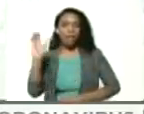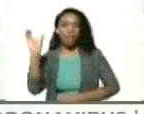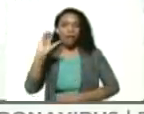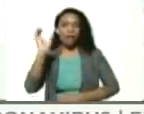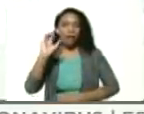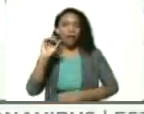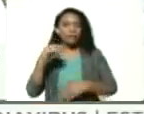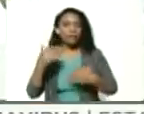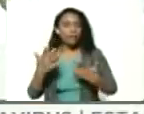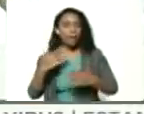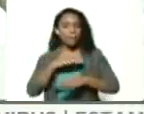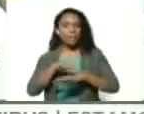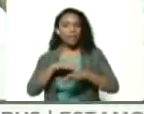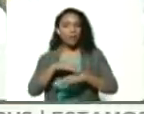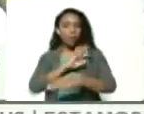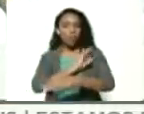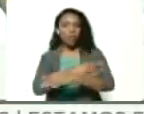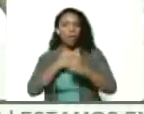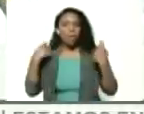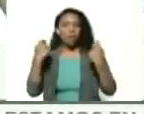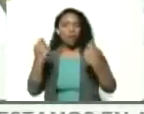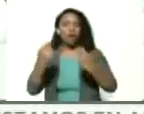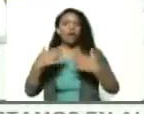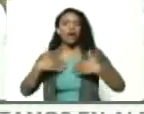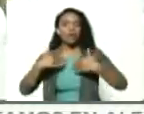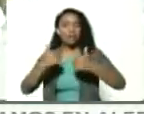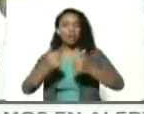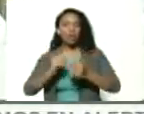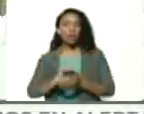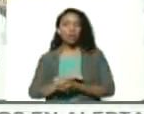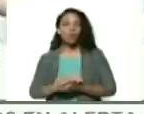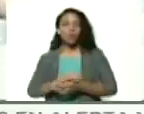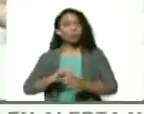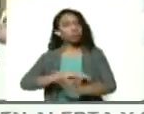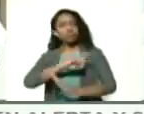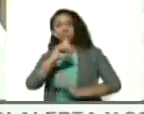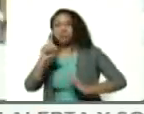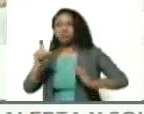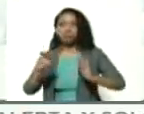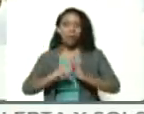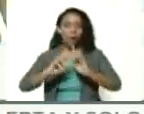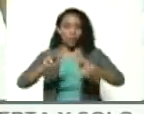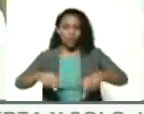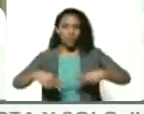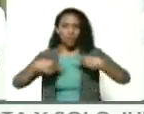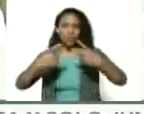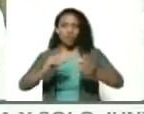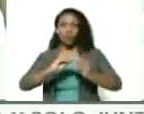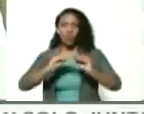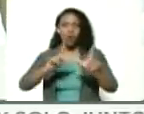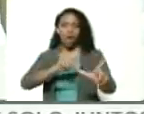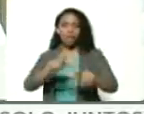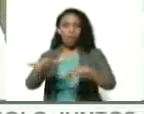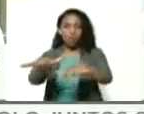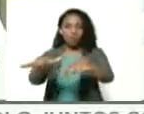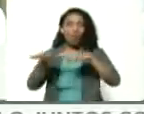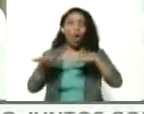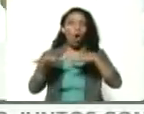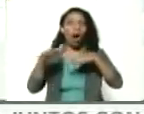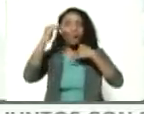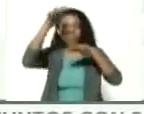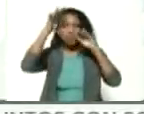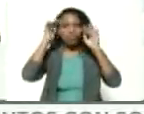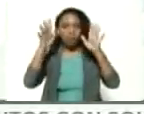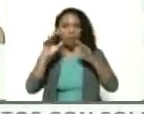Caracas y el Ministerio del Poder Popular para la Salud, totalmente rehabilitado y equipado para la atención